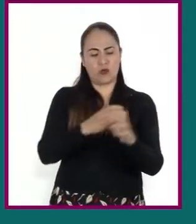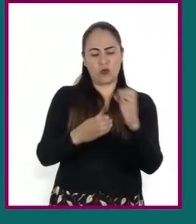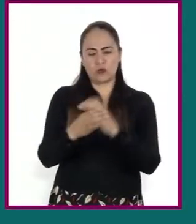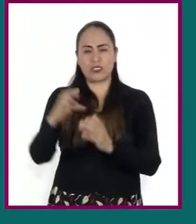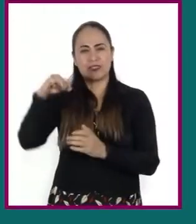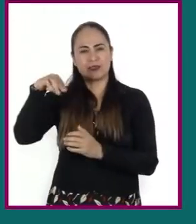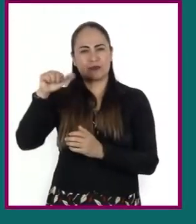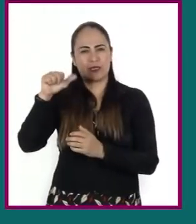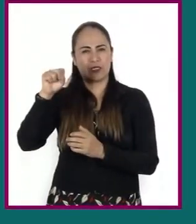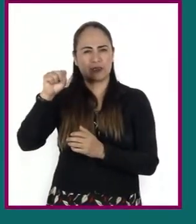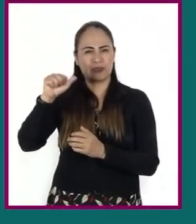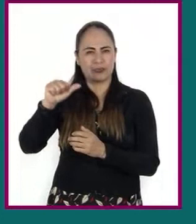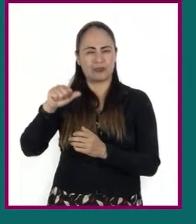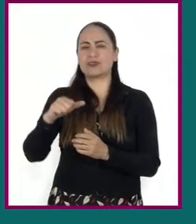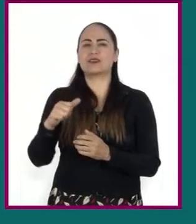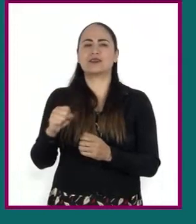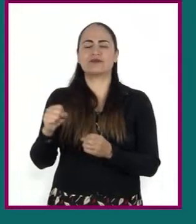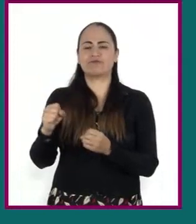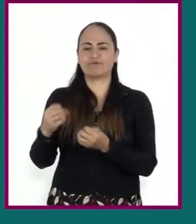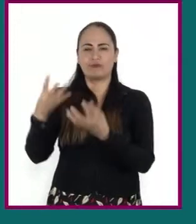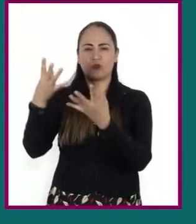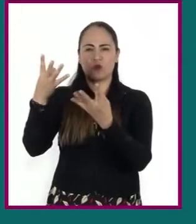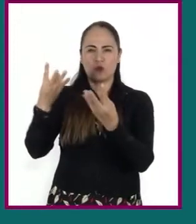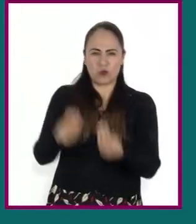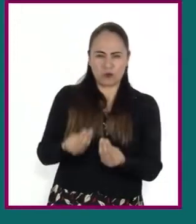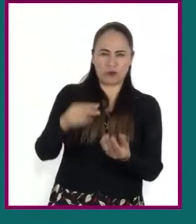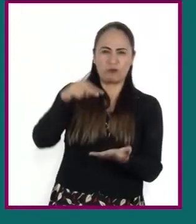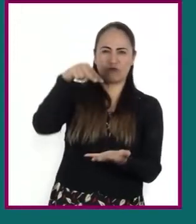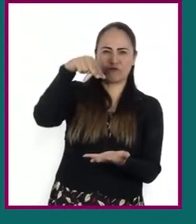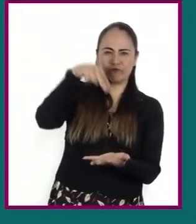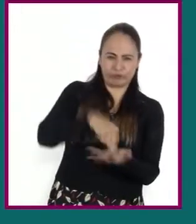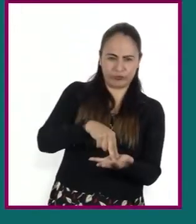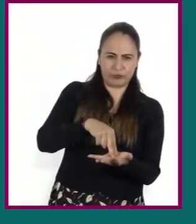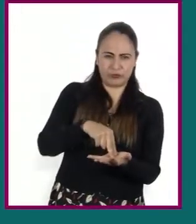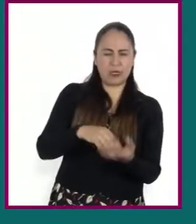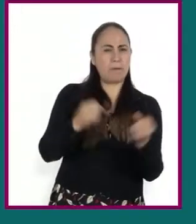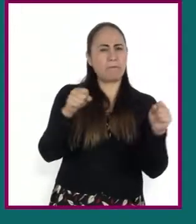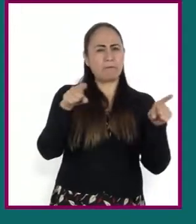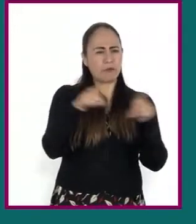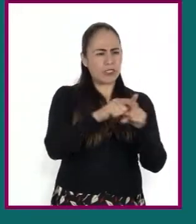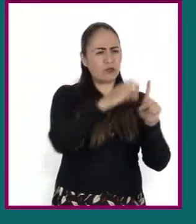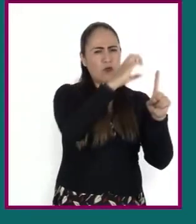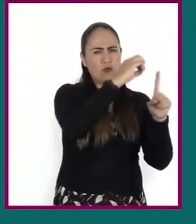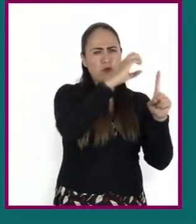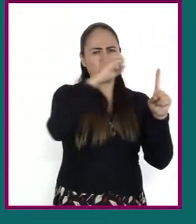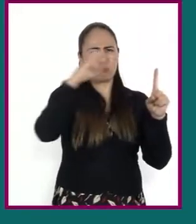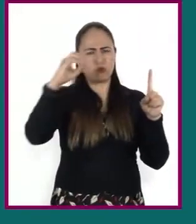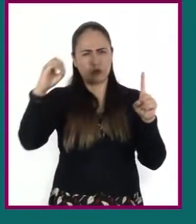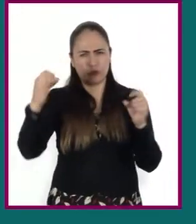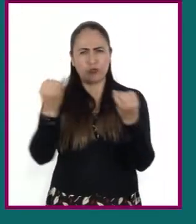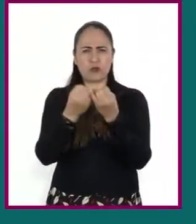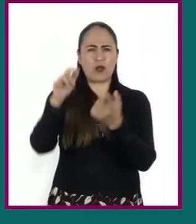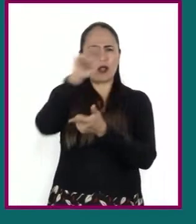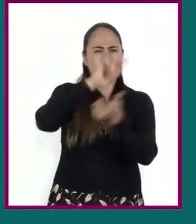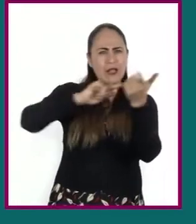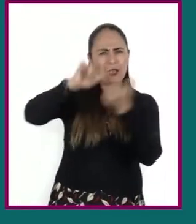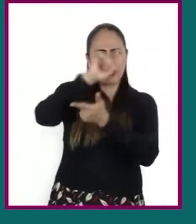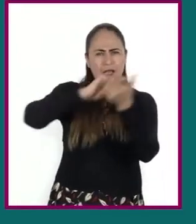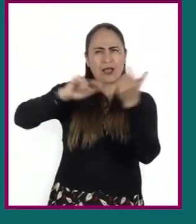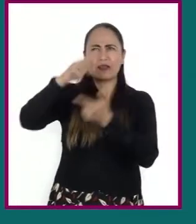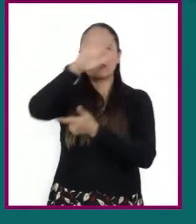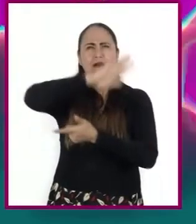sí, efecto mayormente observable en la interacción entre los planetas, galaxias y demás objetos del